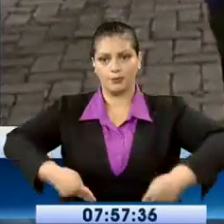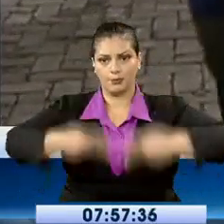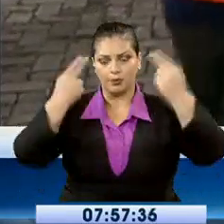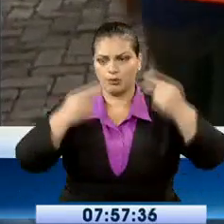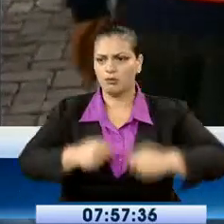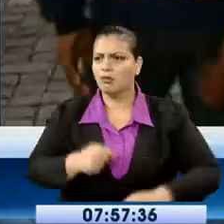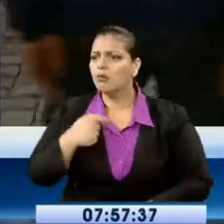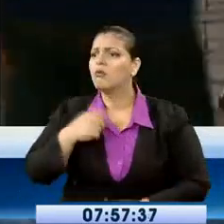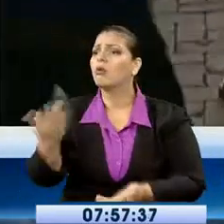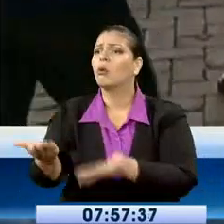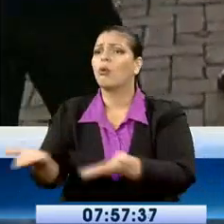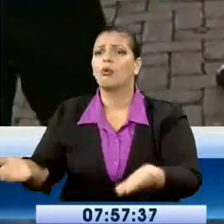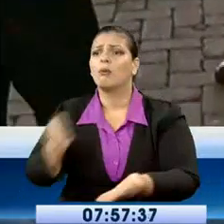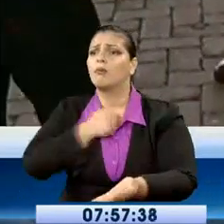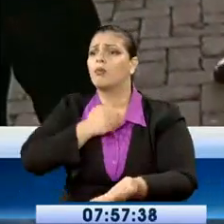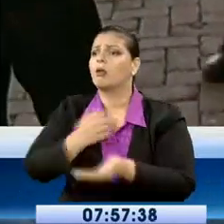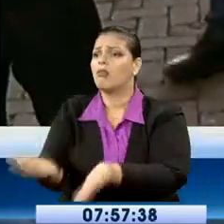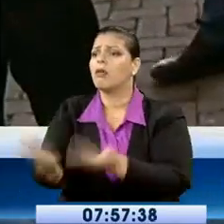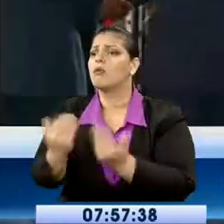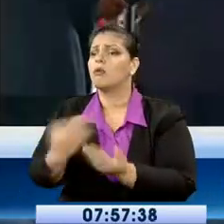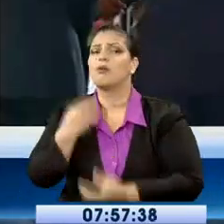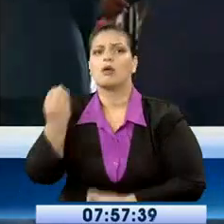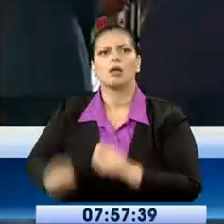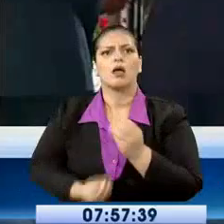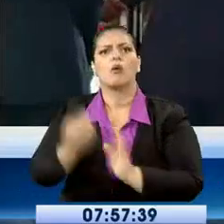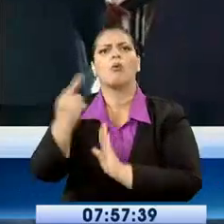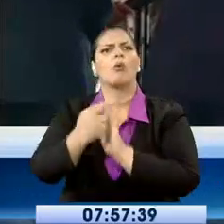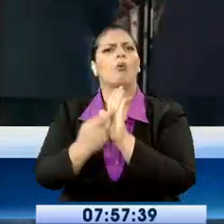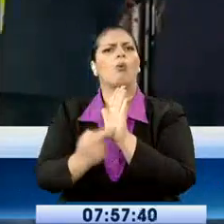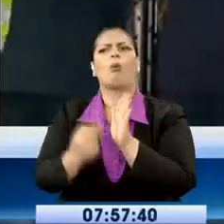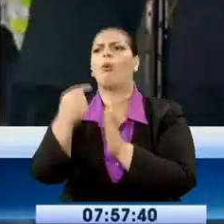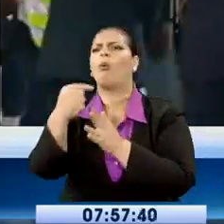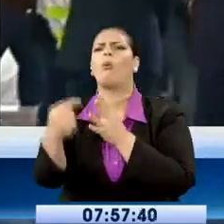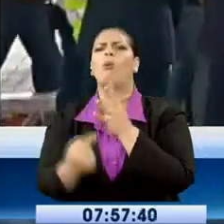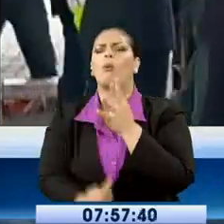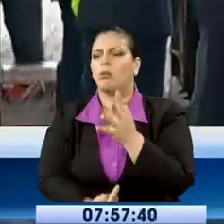reclamar sus pertenencias. Informó Ítalo Ruiz.